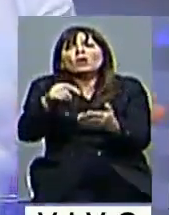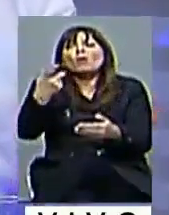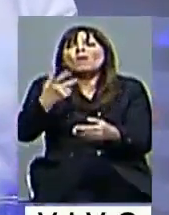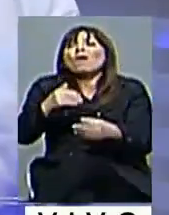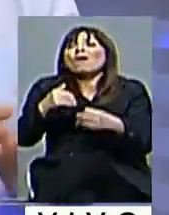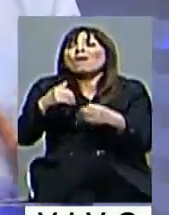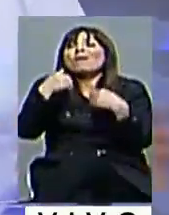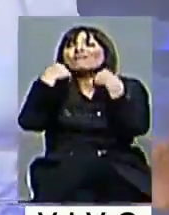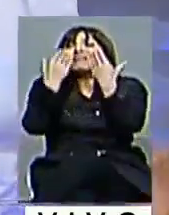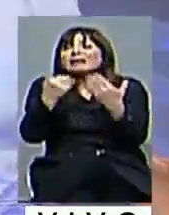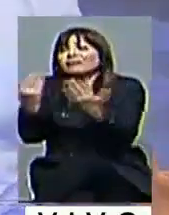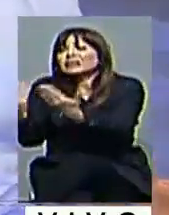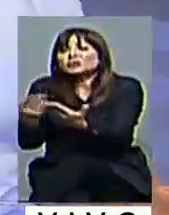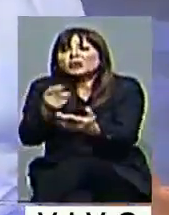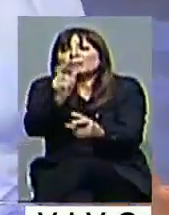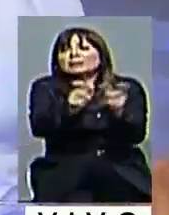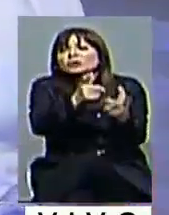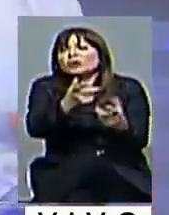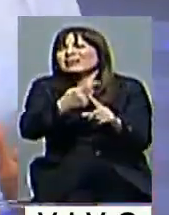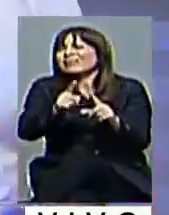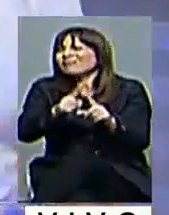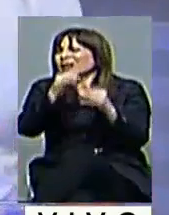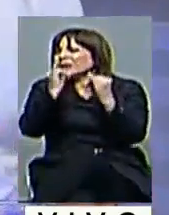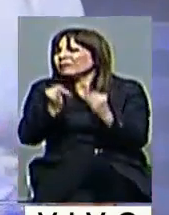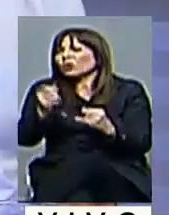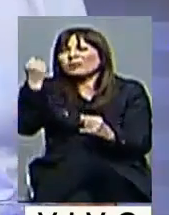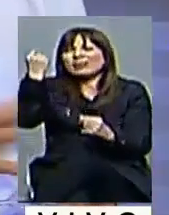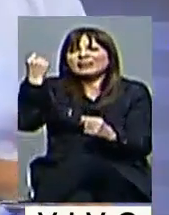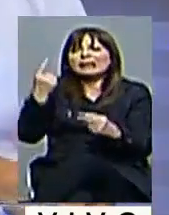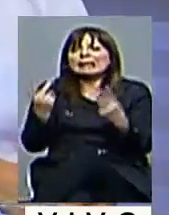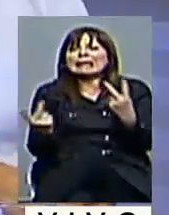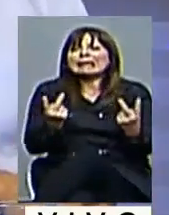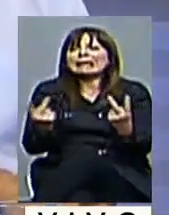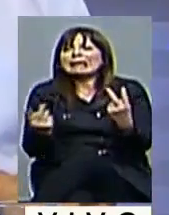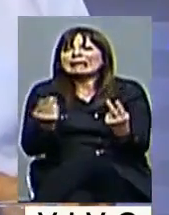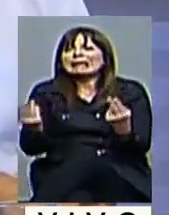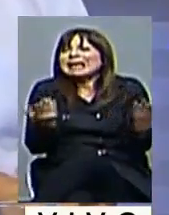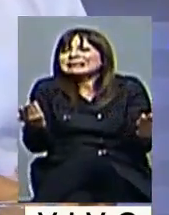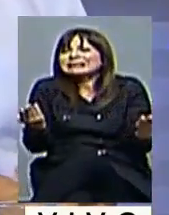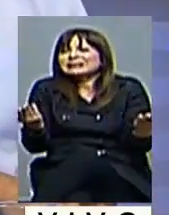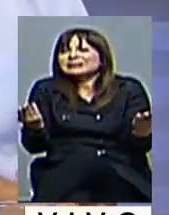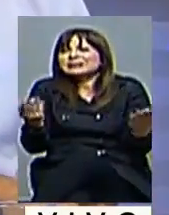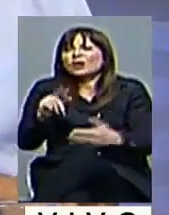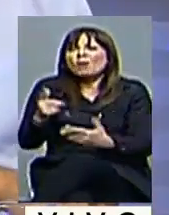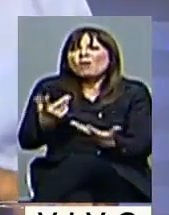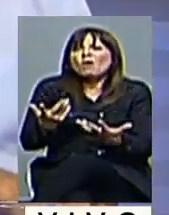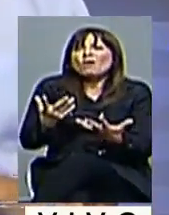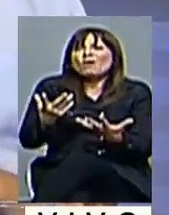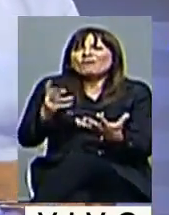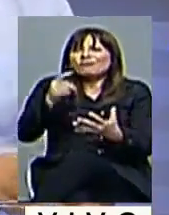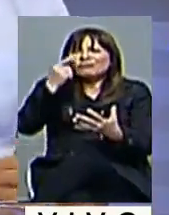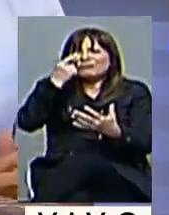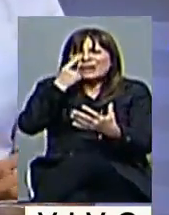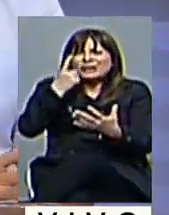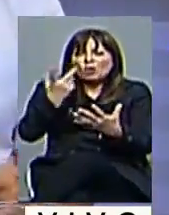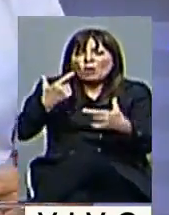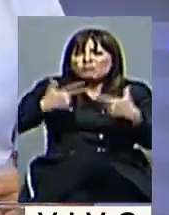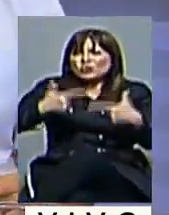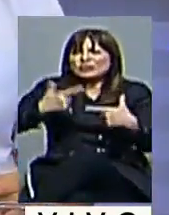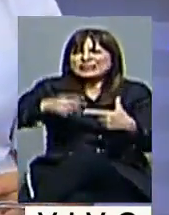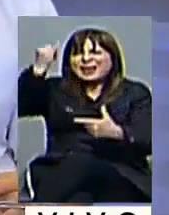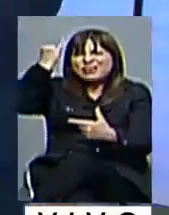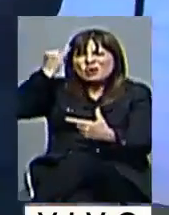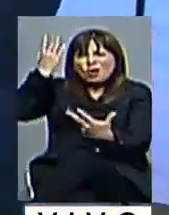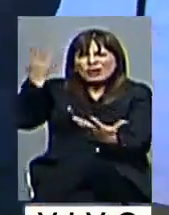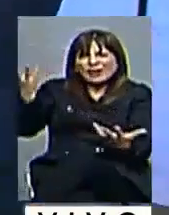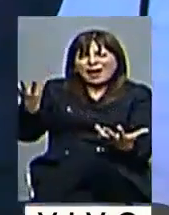como un beneficio. Son distintas maneras de entenderlo y yo creo que ahí está el punto donde se juega más política e ideológicamente. El fondo del